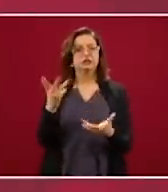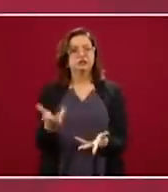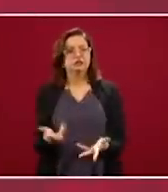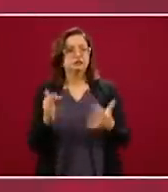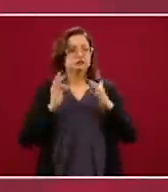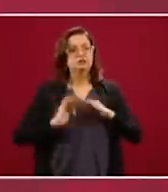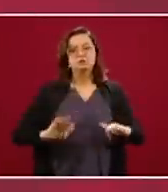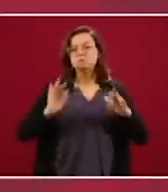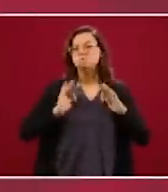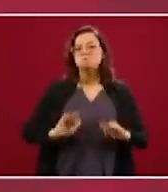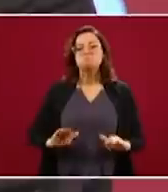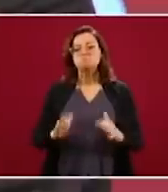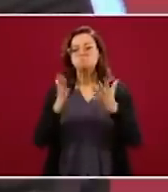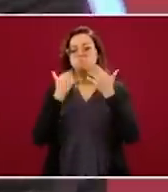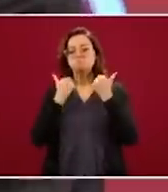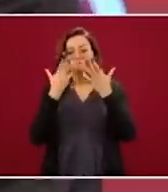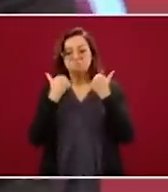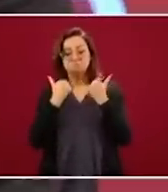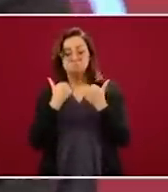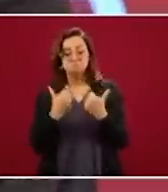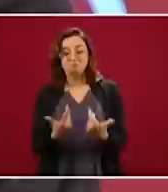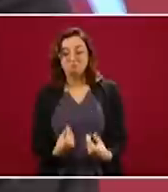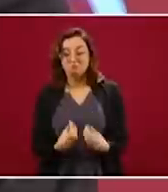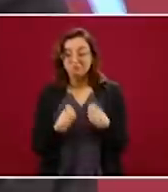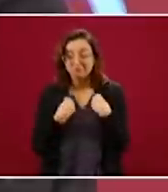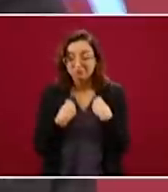vida. Y